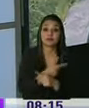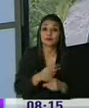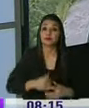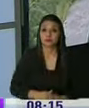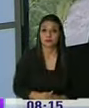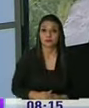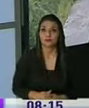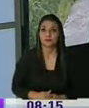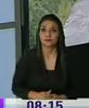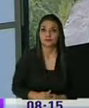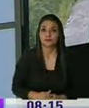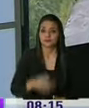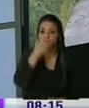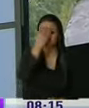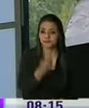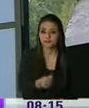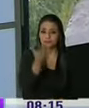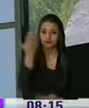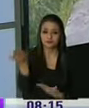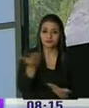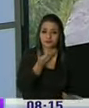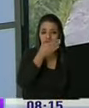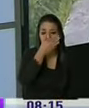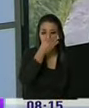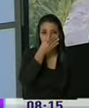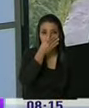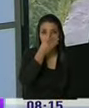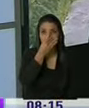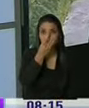a la orden del día. Buenos días. Adelante, buen lunes.